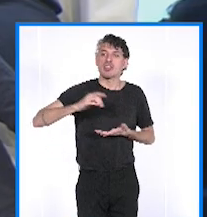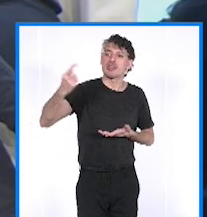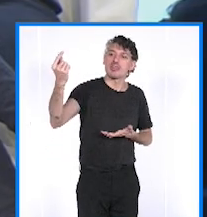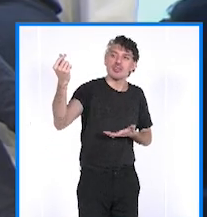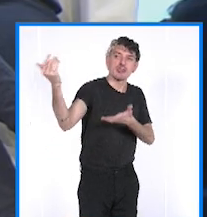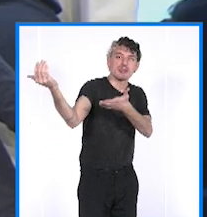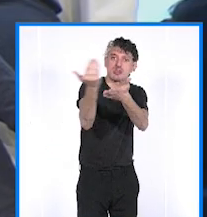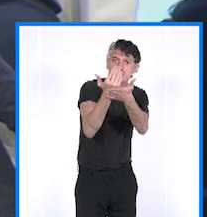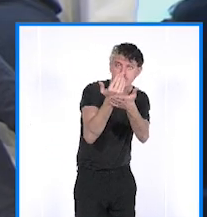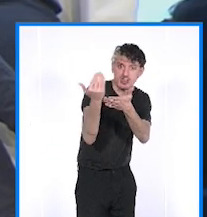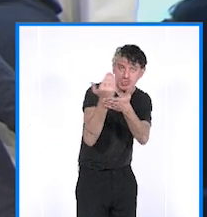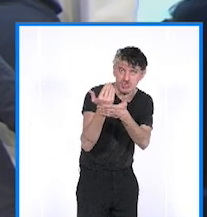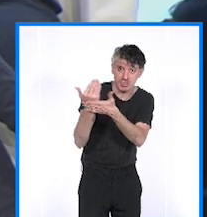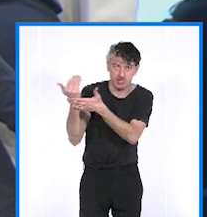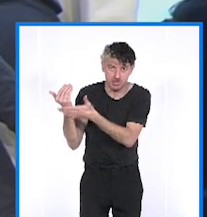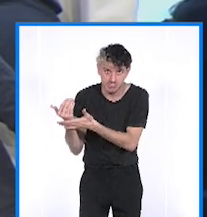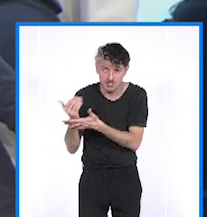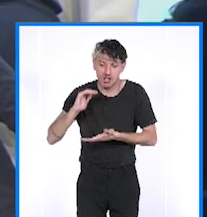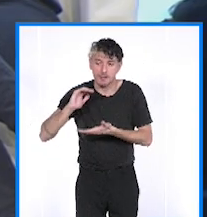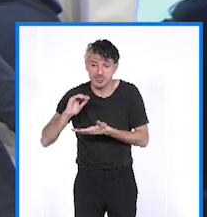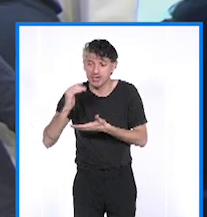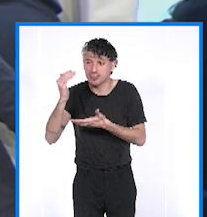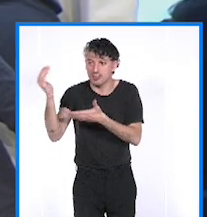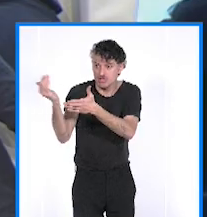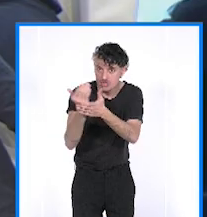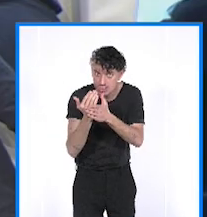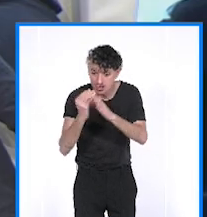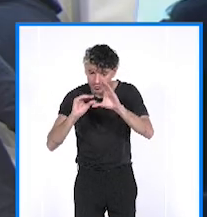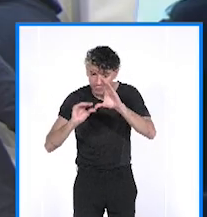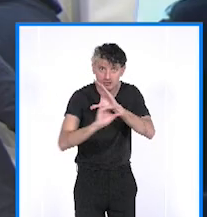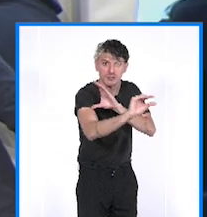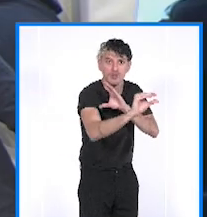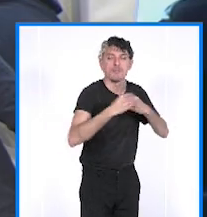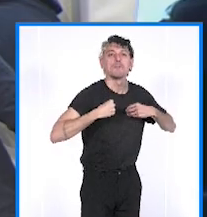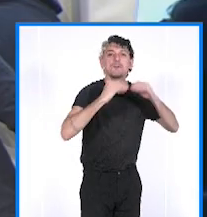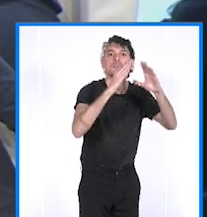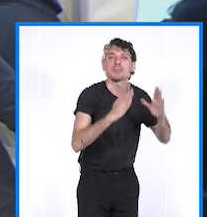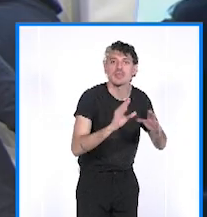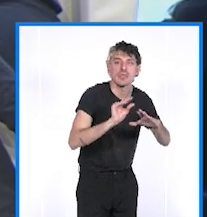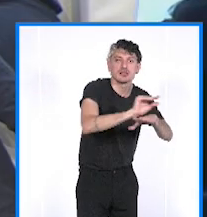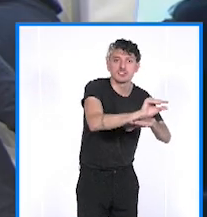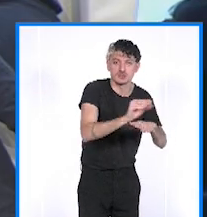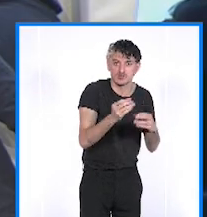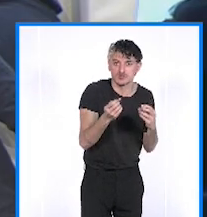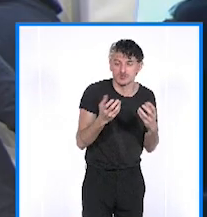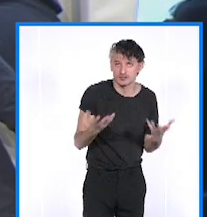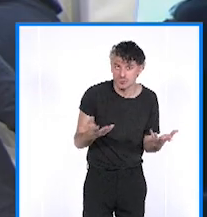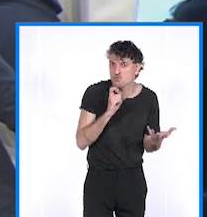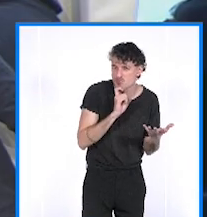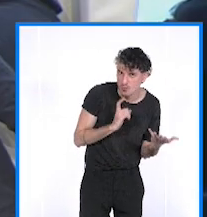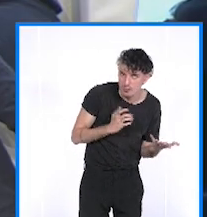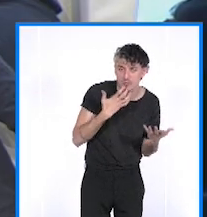a recursos no y có se asignan a las viviendas entonces bueno eso sería en cuanto a la a la a la a la bueno